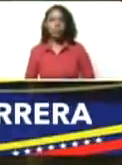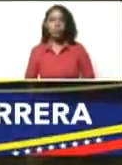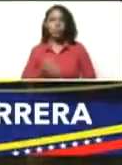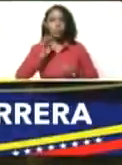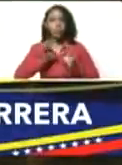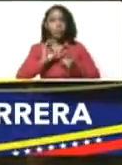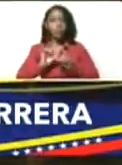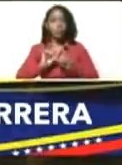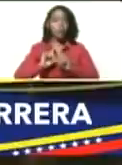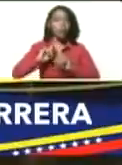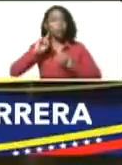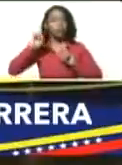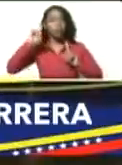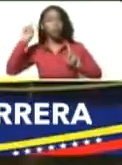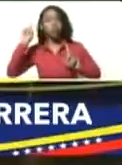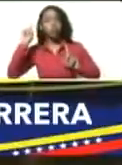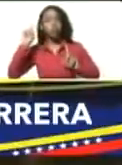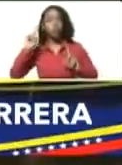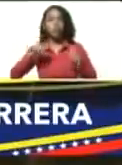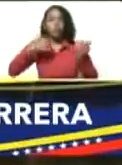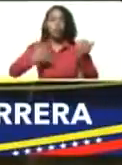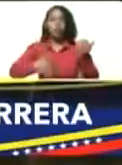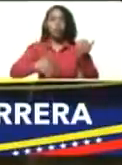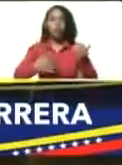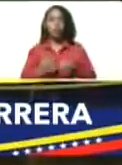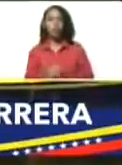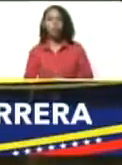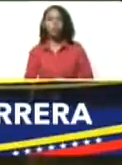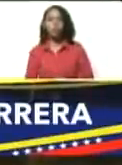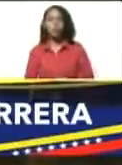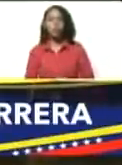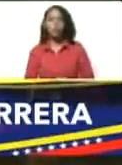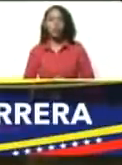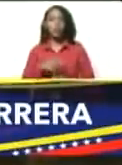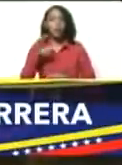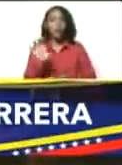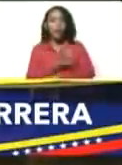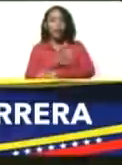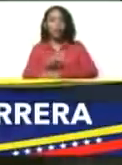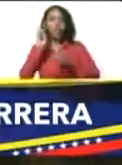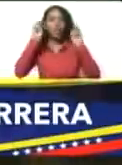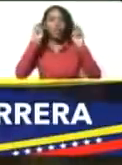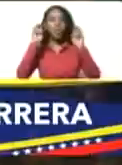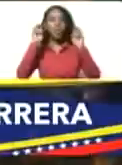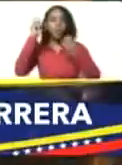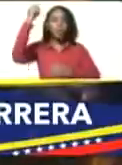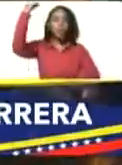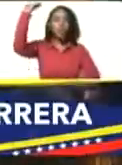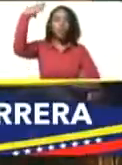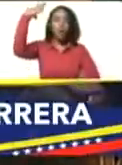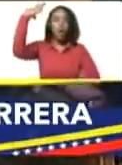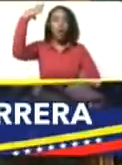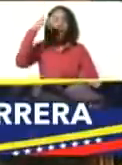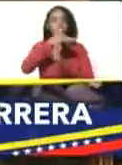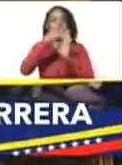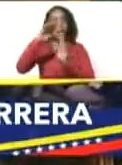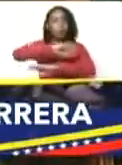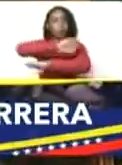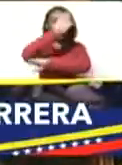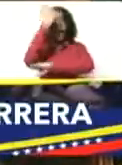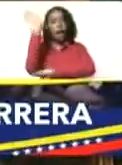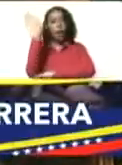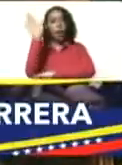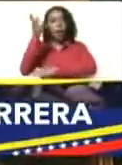Interpretación musical por Ali Alejandro Primera. Canción Con el sol a medio cielo,